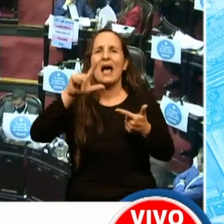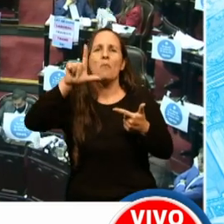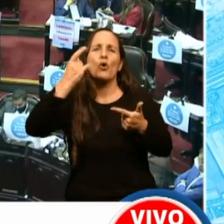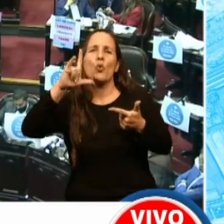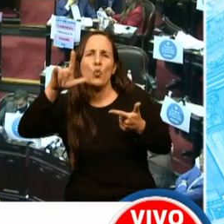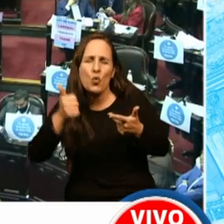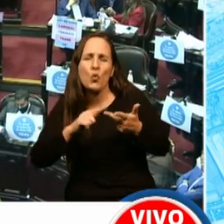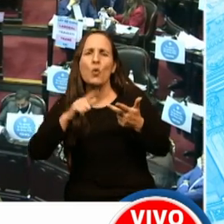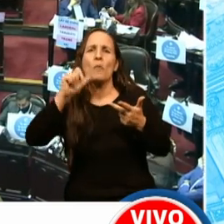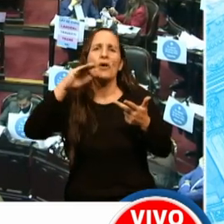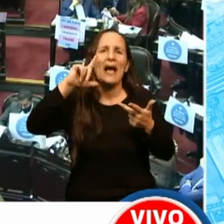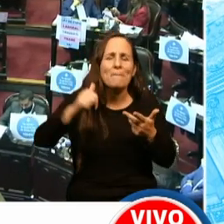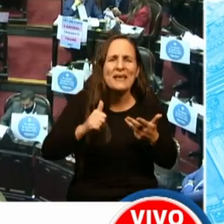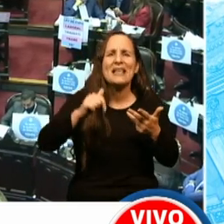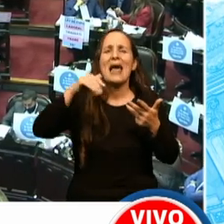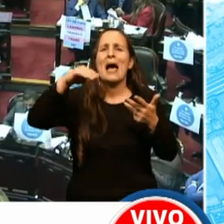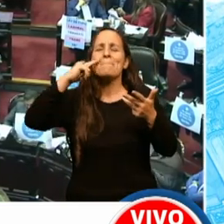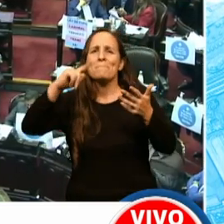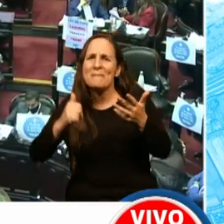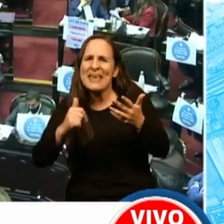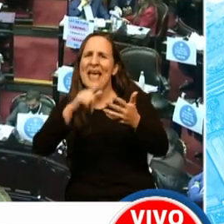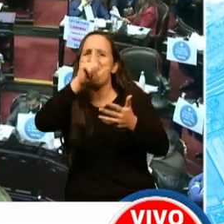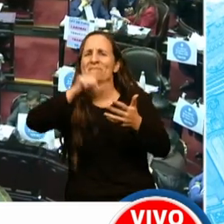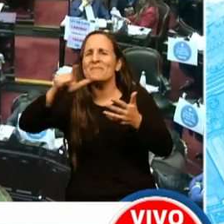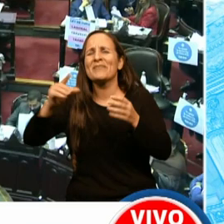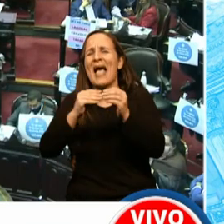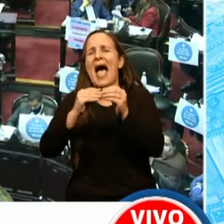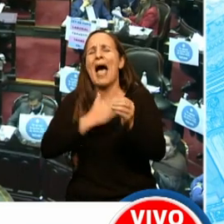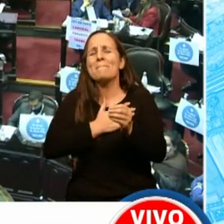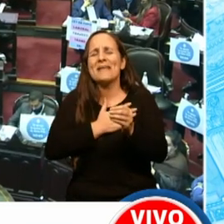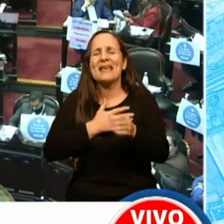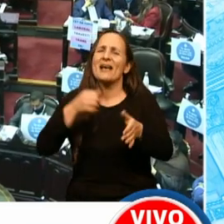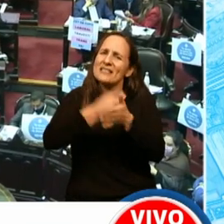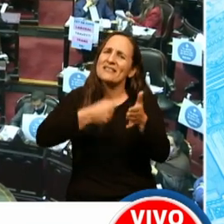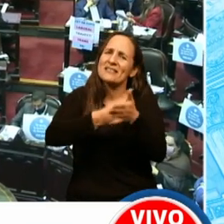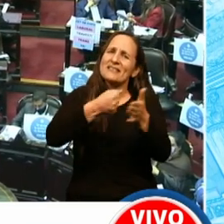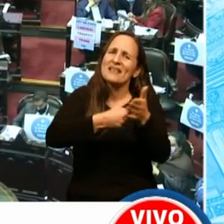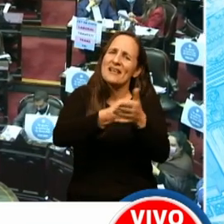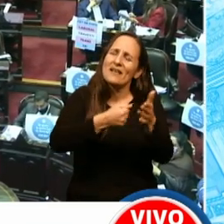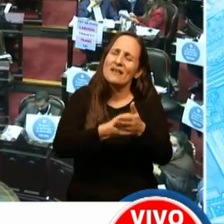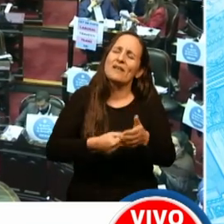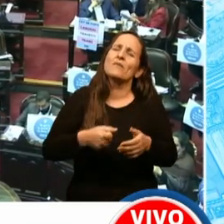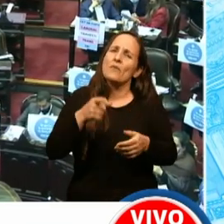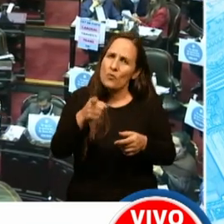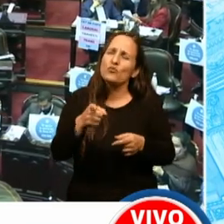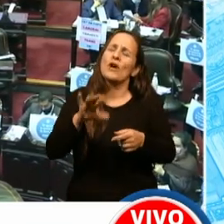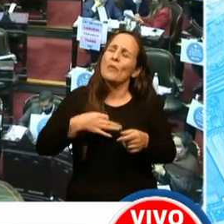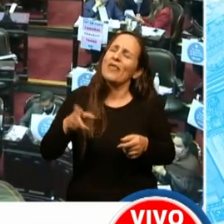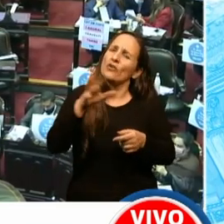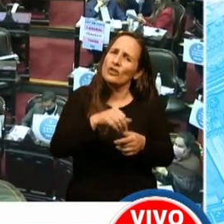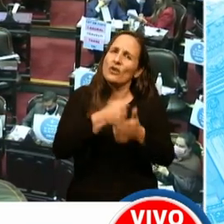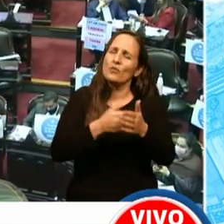camila por mia y por tantas otras amigas que pelean por esto y hacen de esto su lucha cotidiana